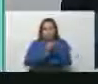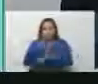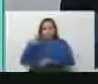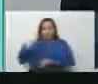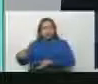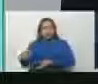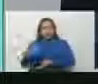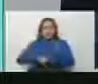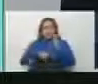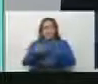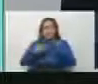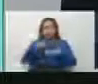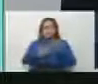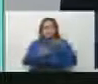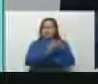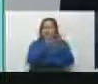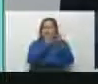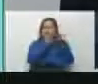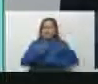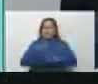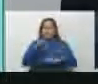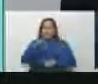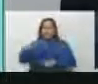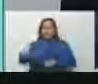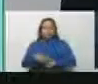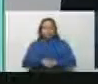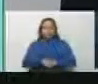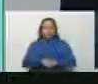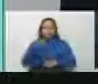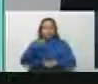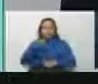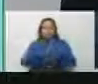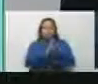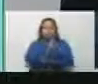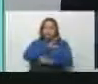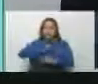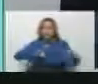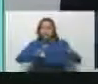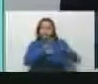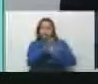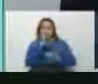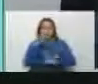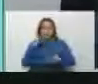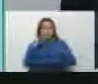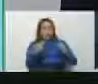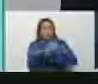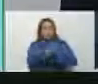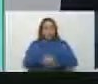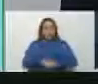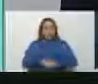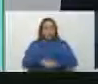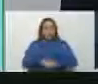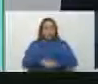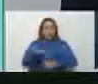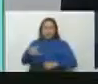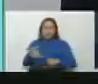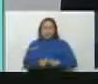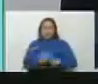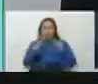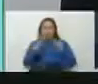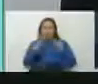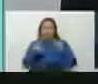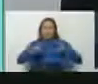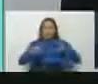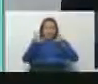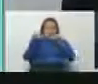va más allá de la fórmula política, que tiene que ver inclusive con la cultura, con las subjetividades, con el renacer de un